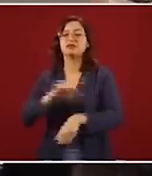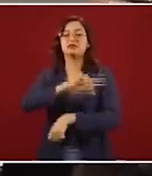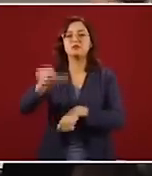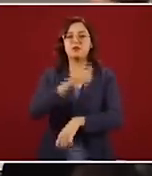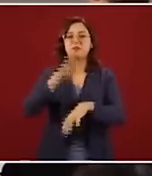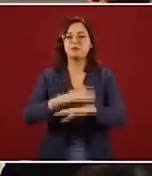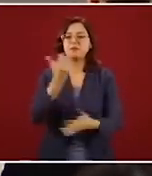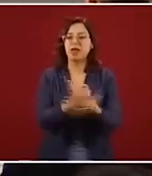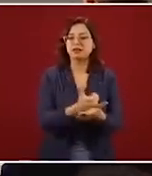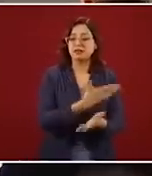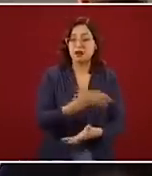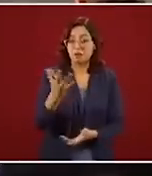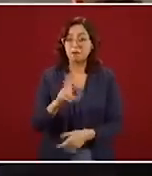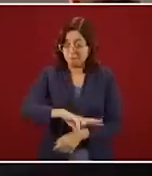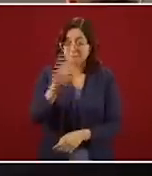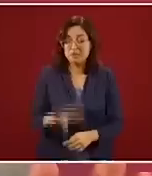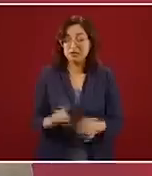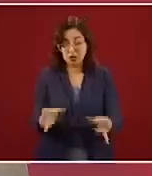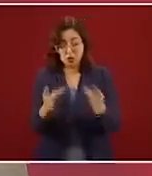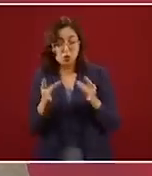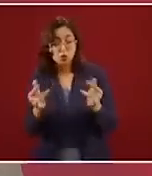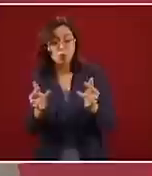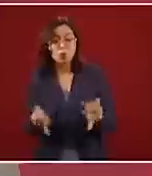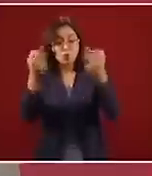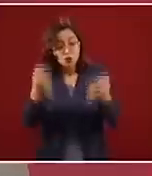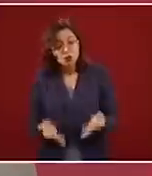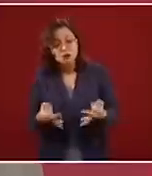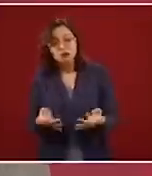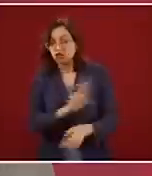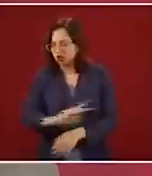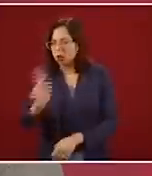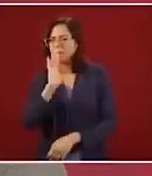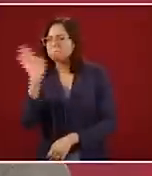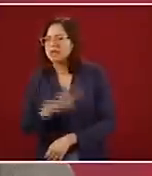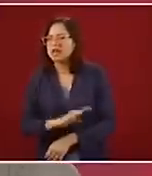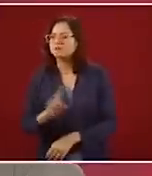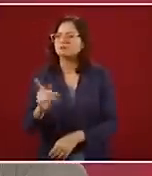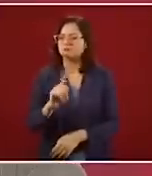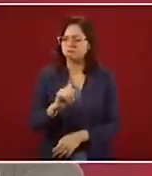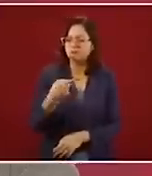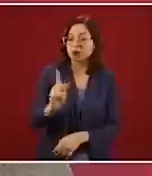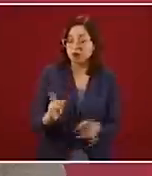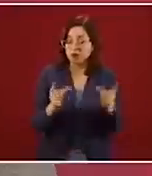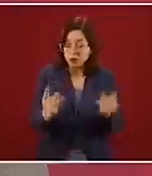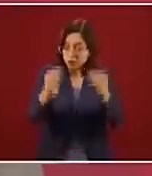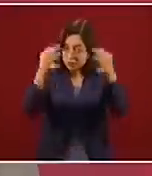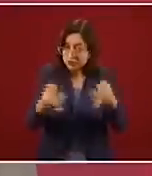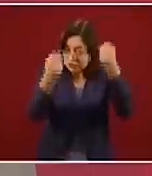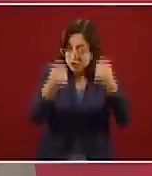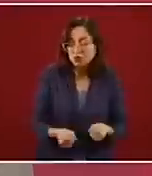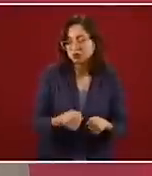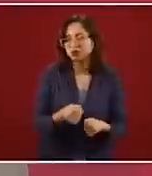no garantiza necesariamente la calidad, no quiero decir que todos los servicios sean malos, pero no lo garantiza, y hay muy